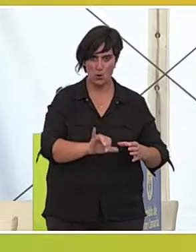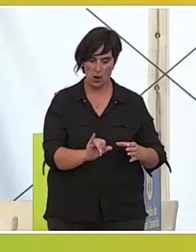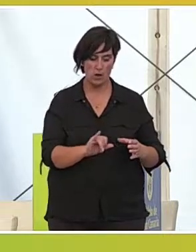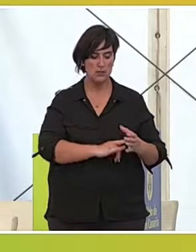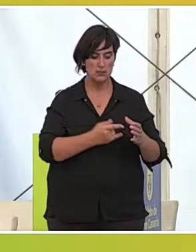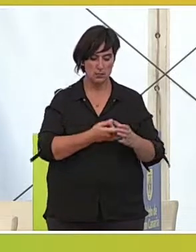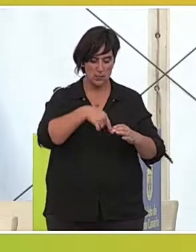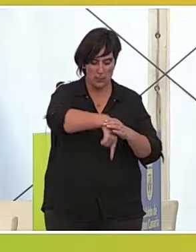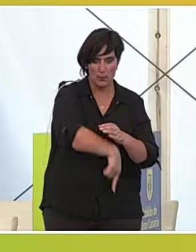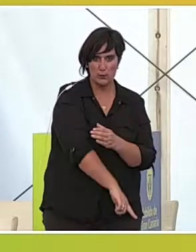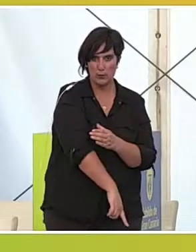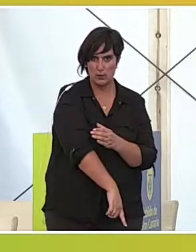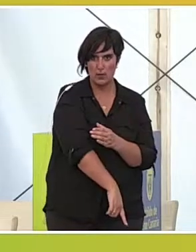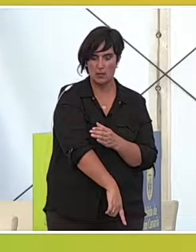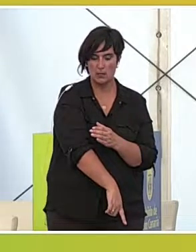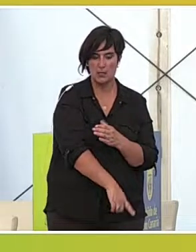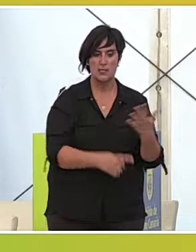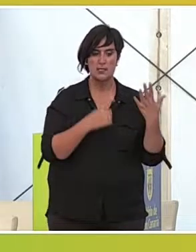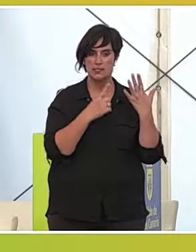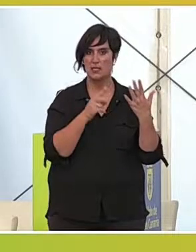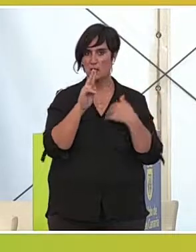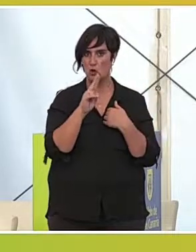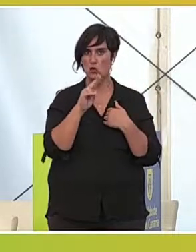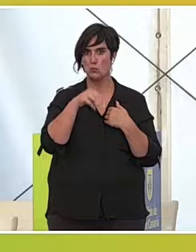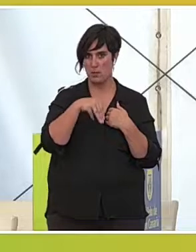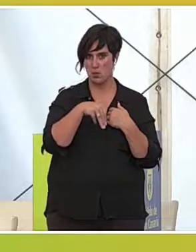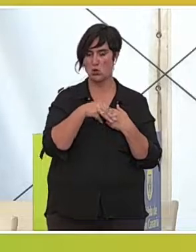una profundidad de 62 metros.